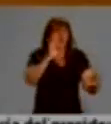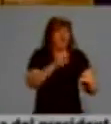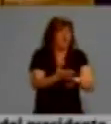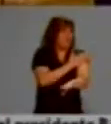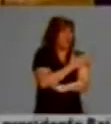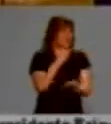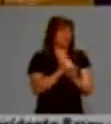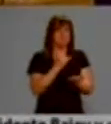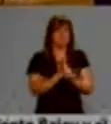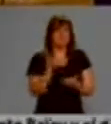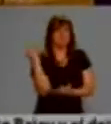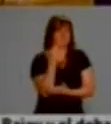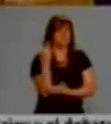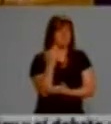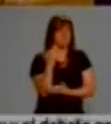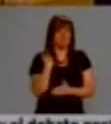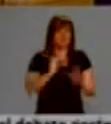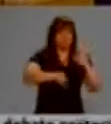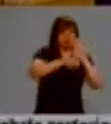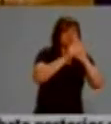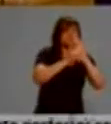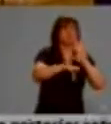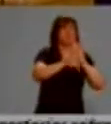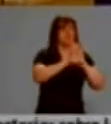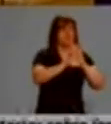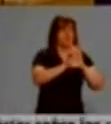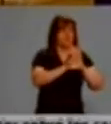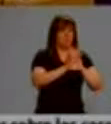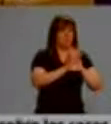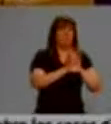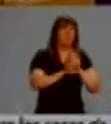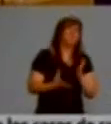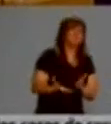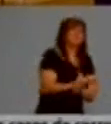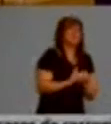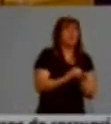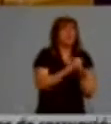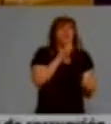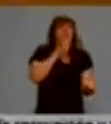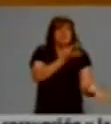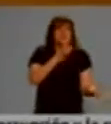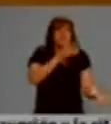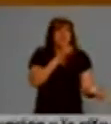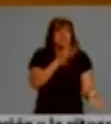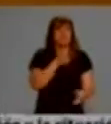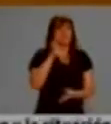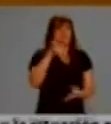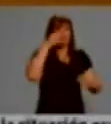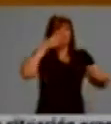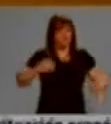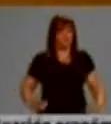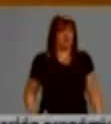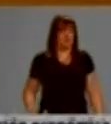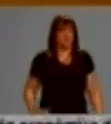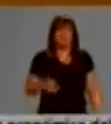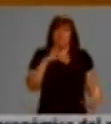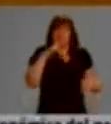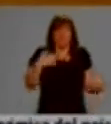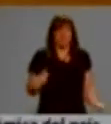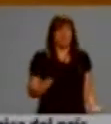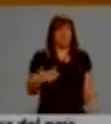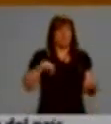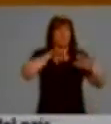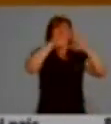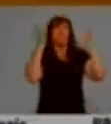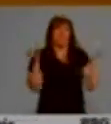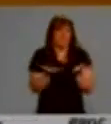pruebas. Esto lo recoge nuestra Constitución y todas las declaraciones de derechos humanos que circulan por el